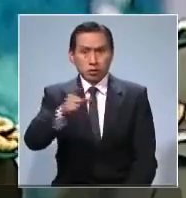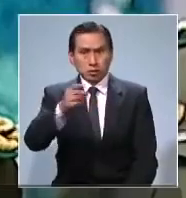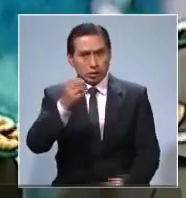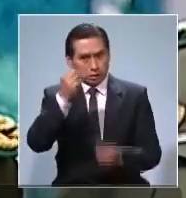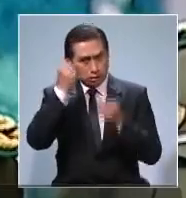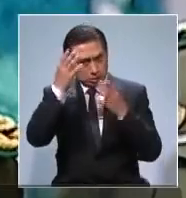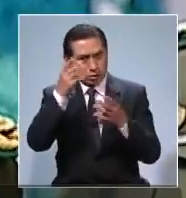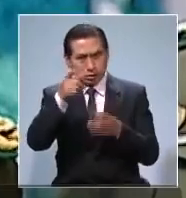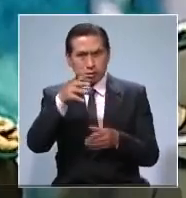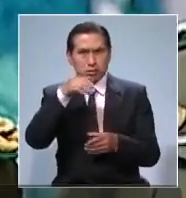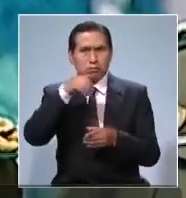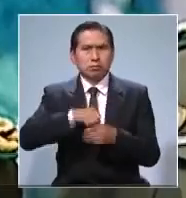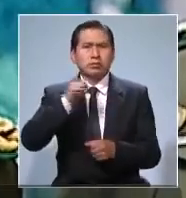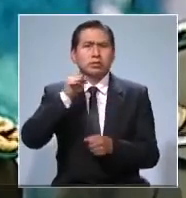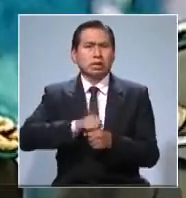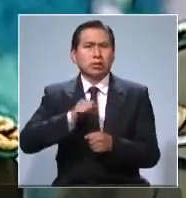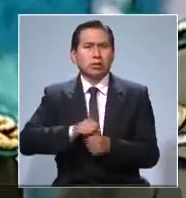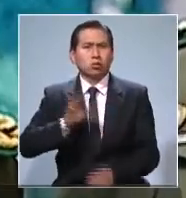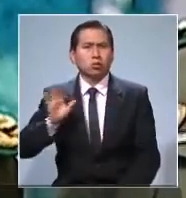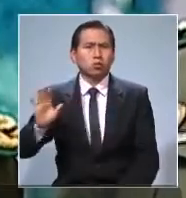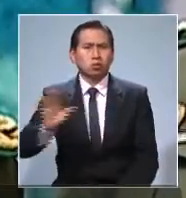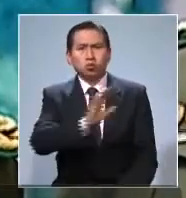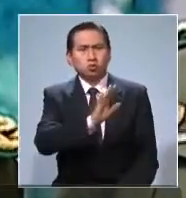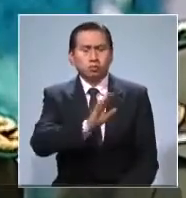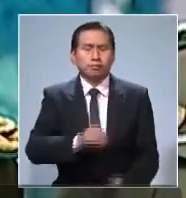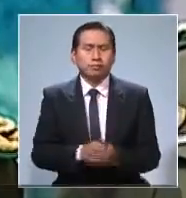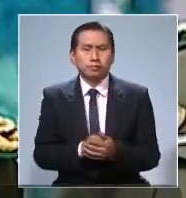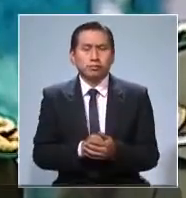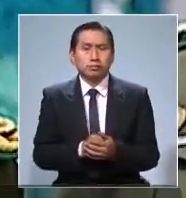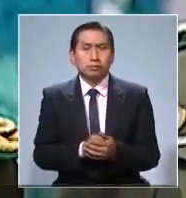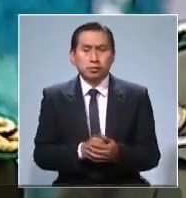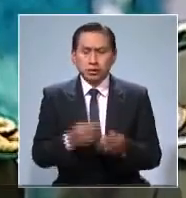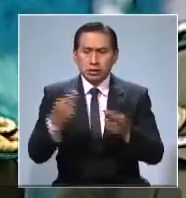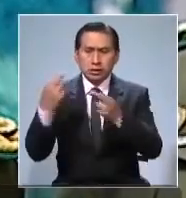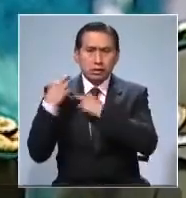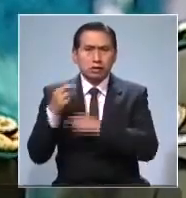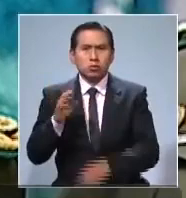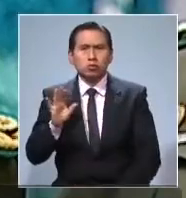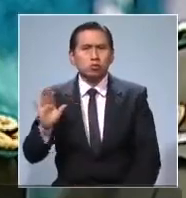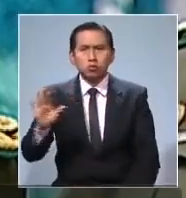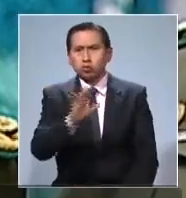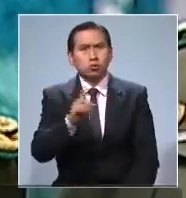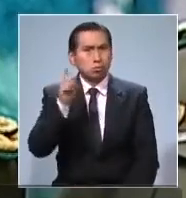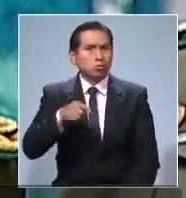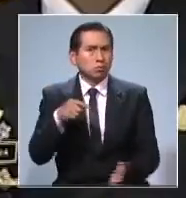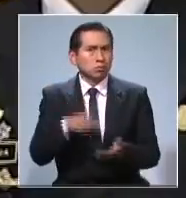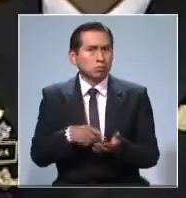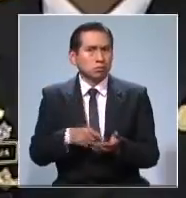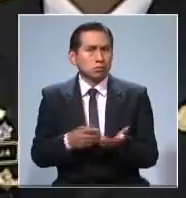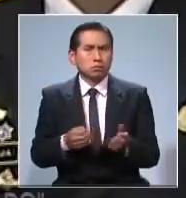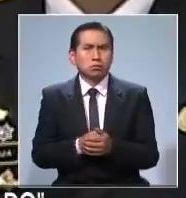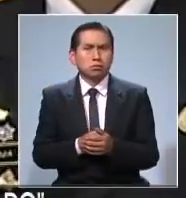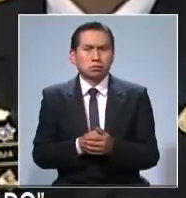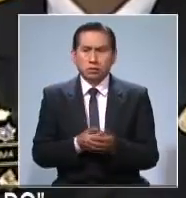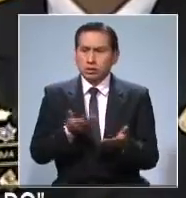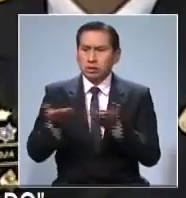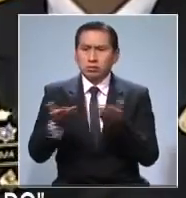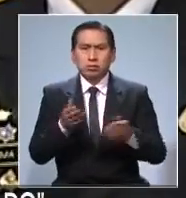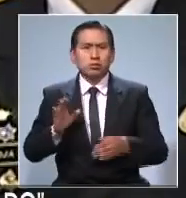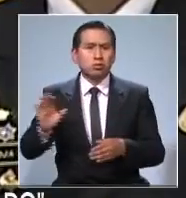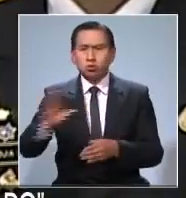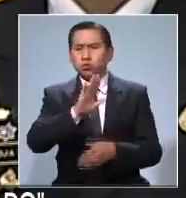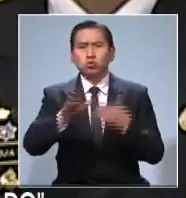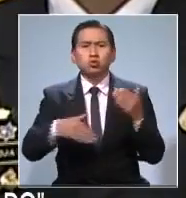el cumplimiento de sus labores y sus responsabilidades en servicio al